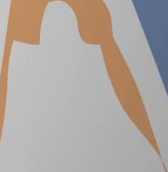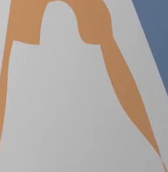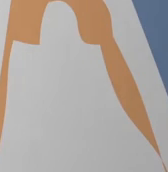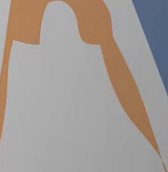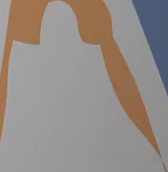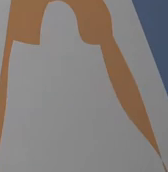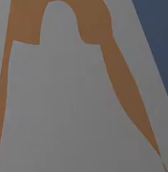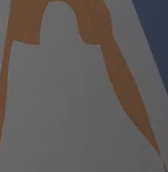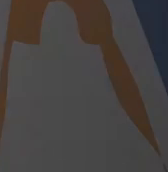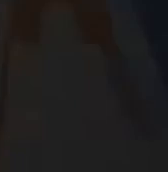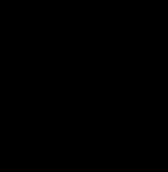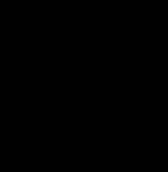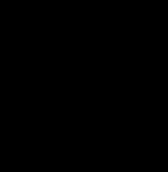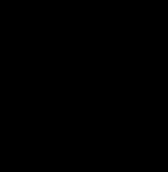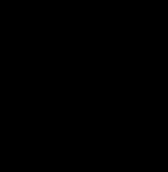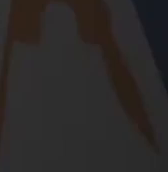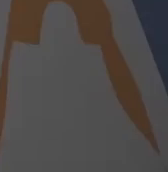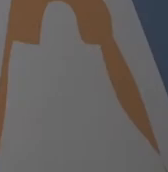más